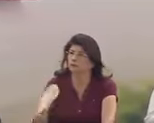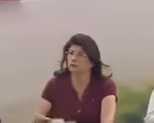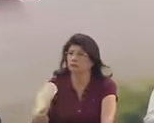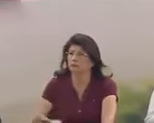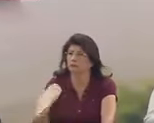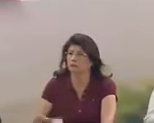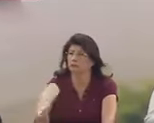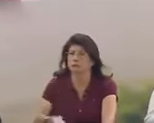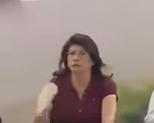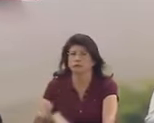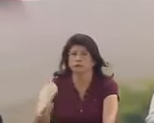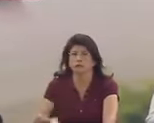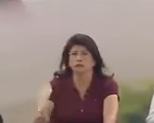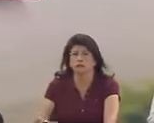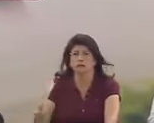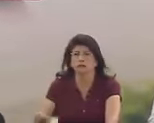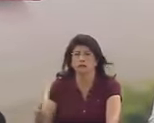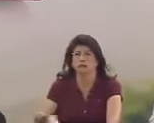presidencias municipales.